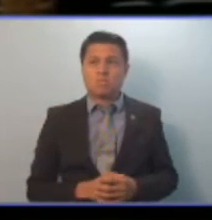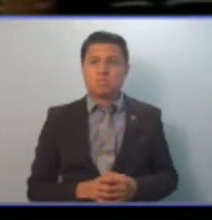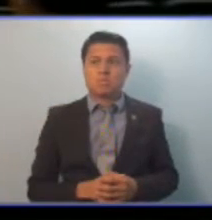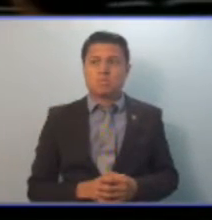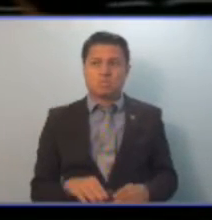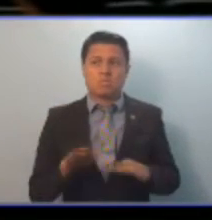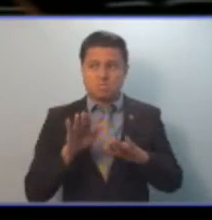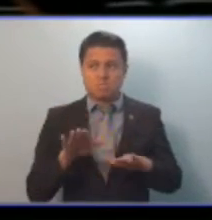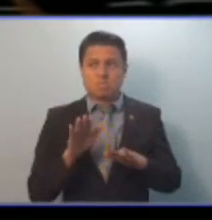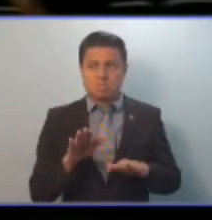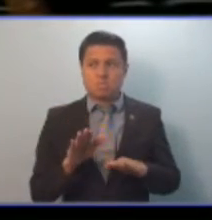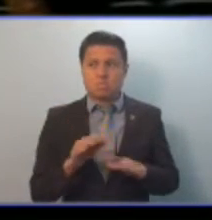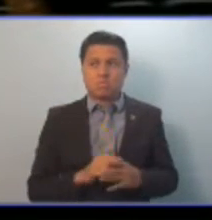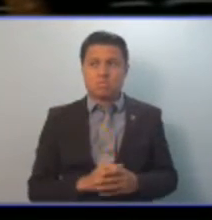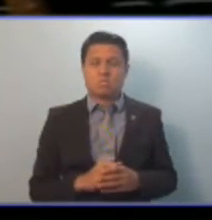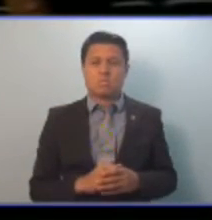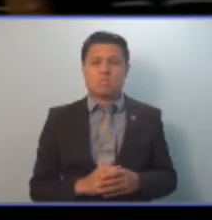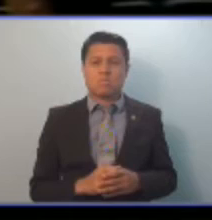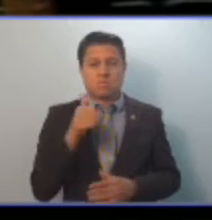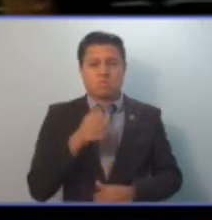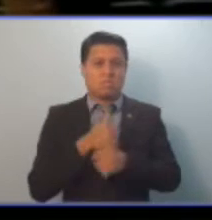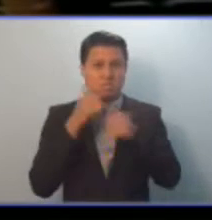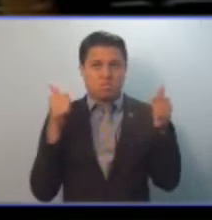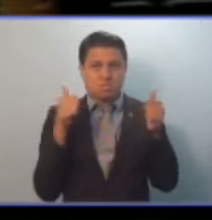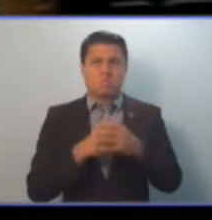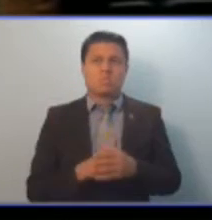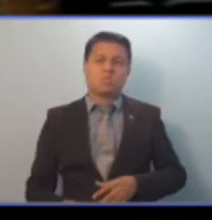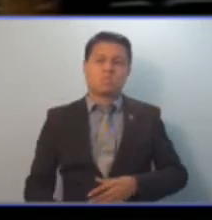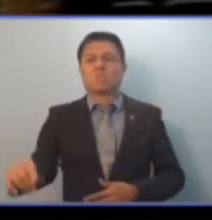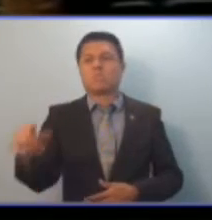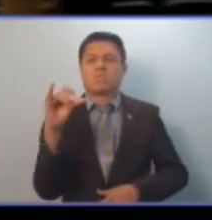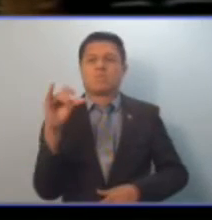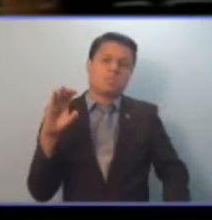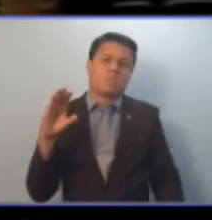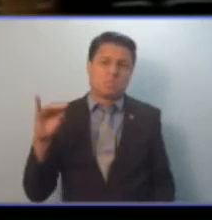Muchas gracias, coordinador. Buenos días, licenciado Canjura.